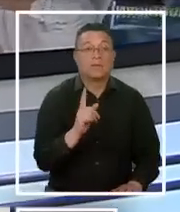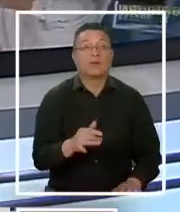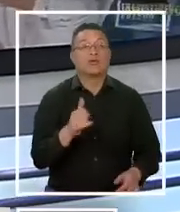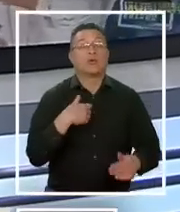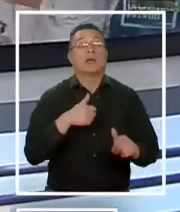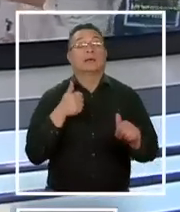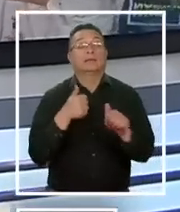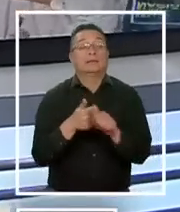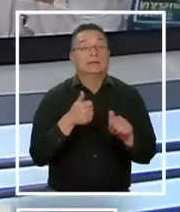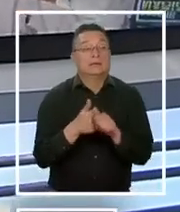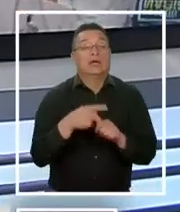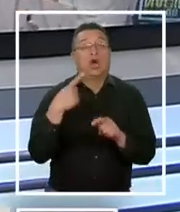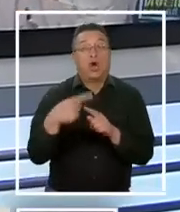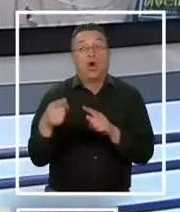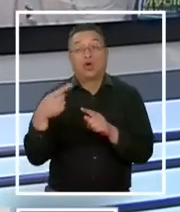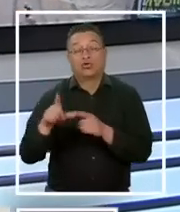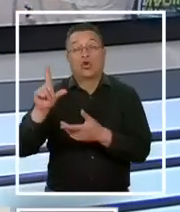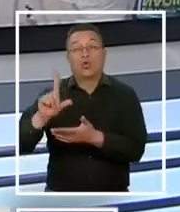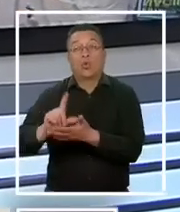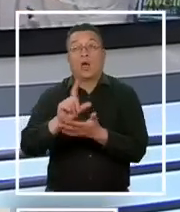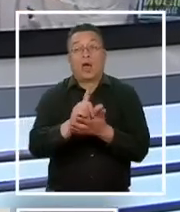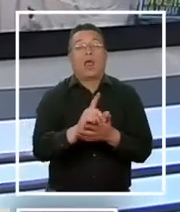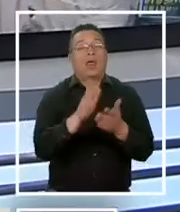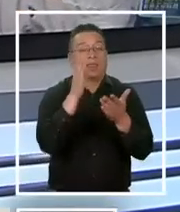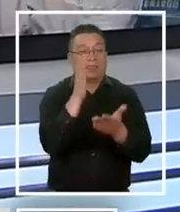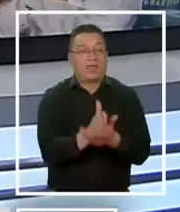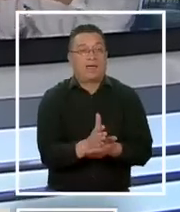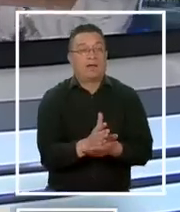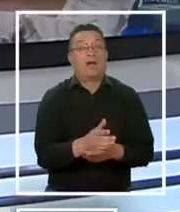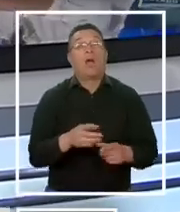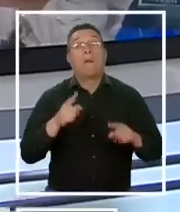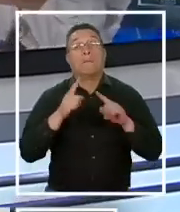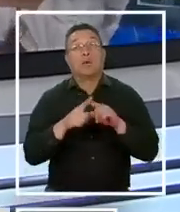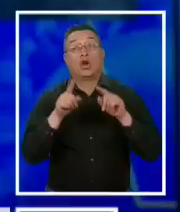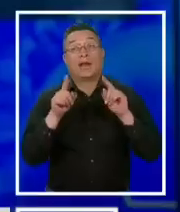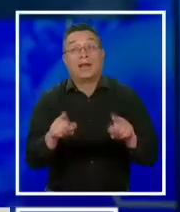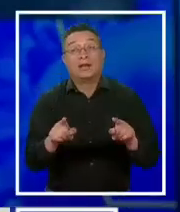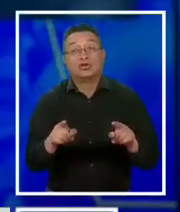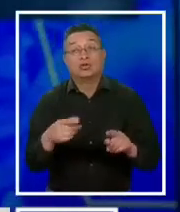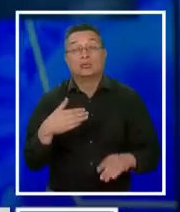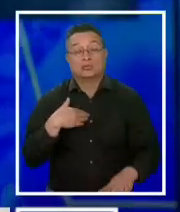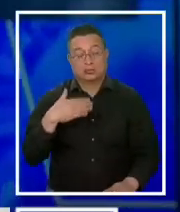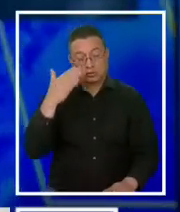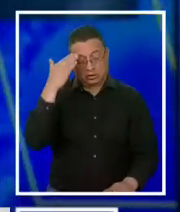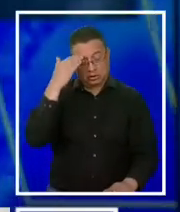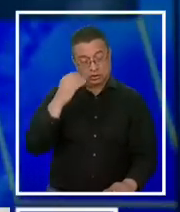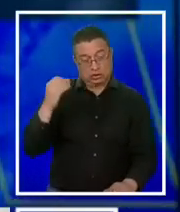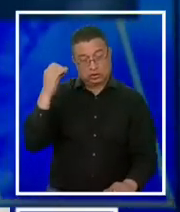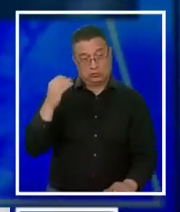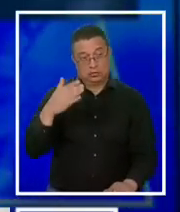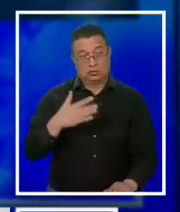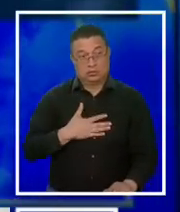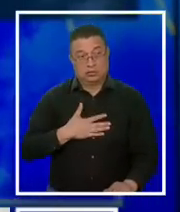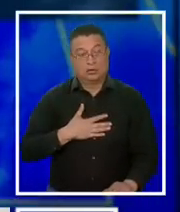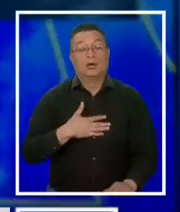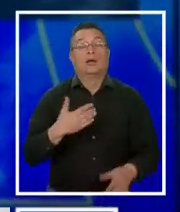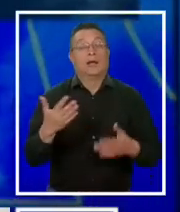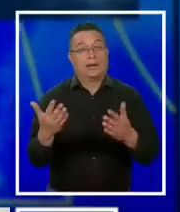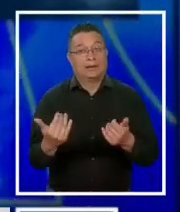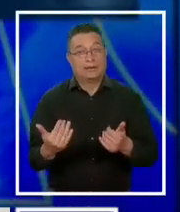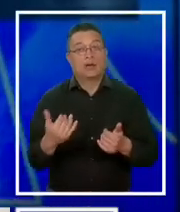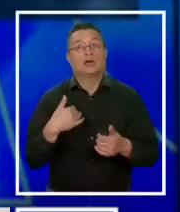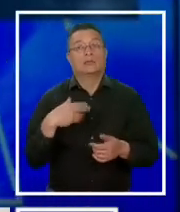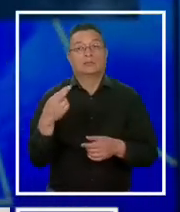se vayan a los espacios muy bien Por lo tanto me parece que es necesario